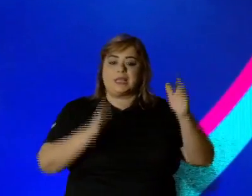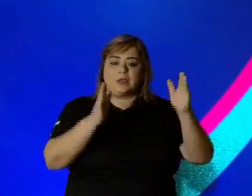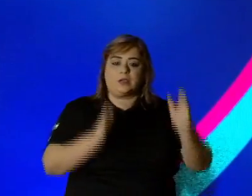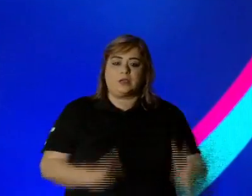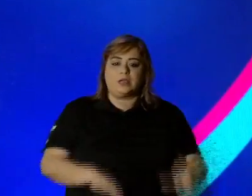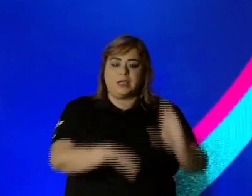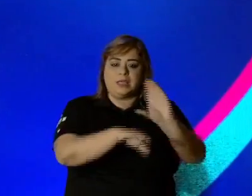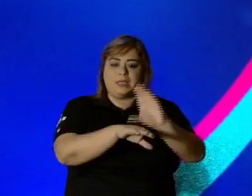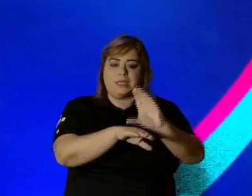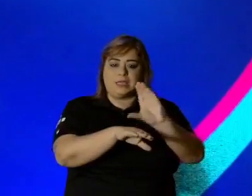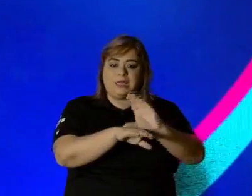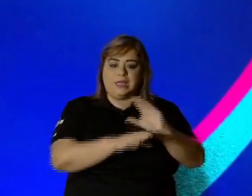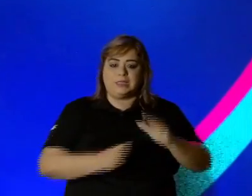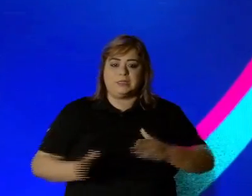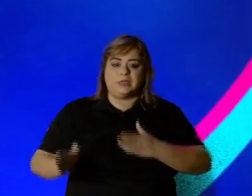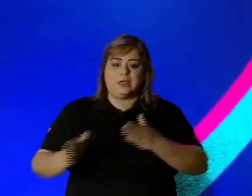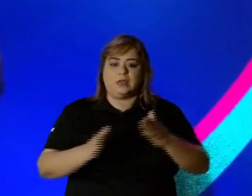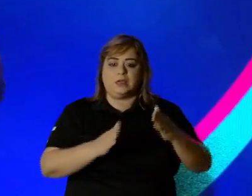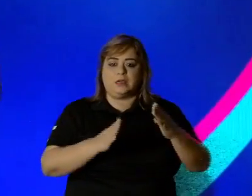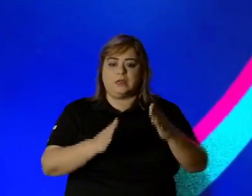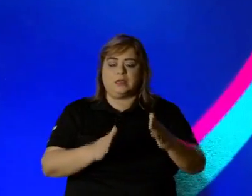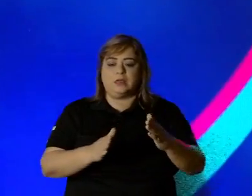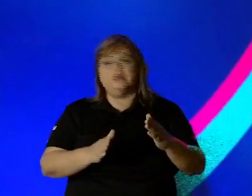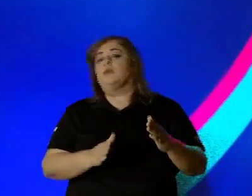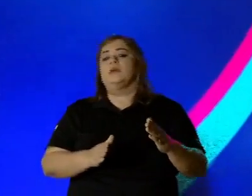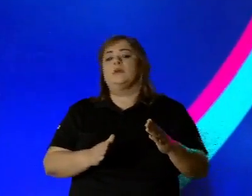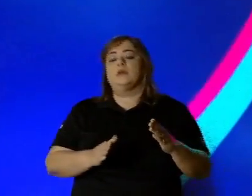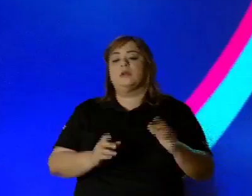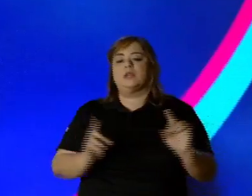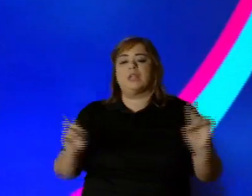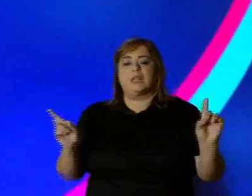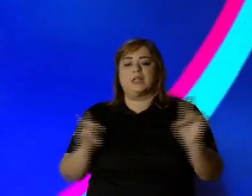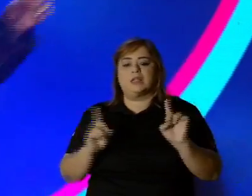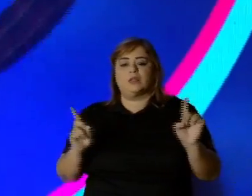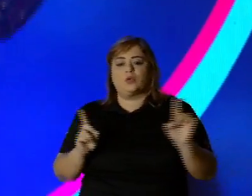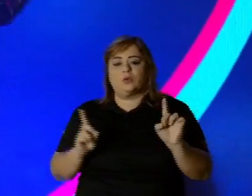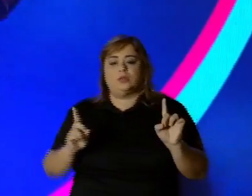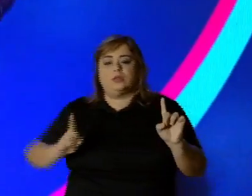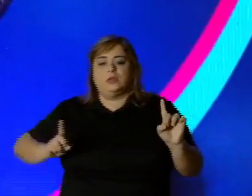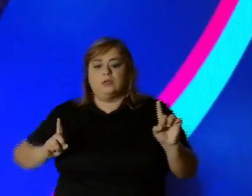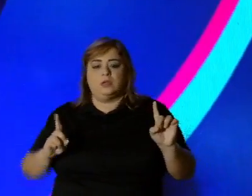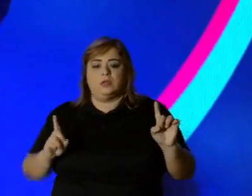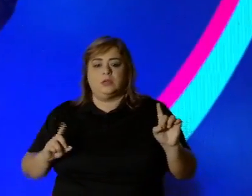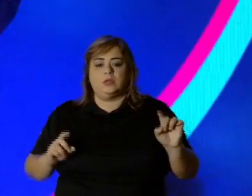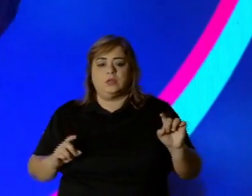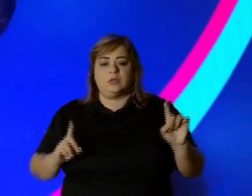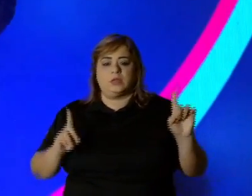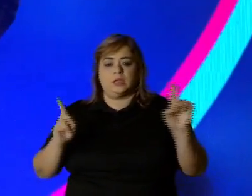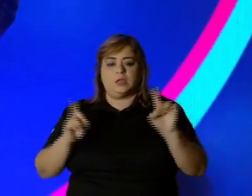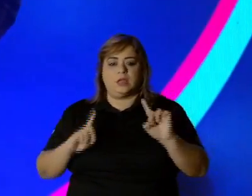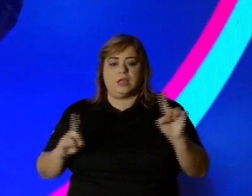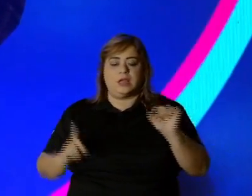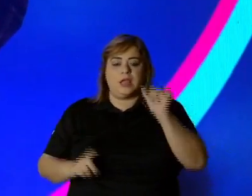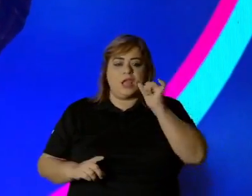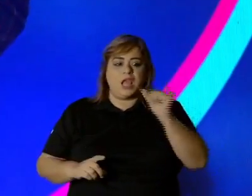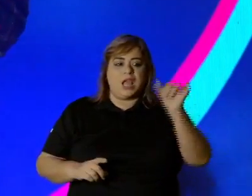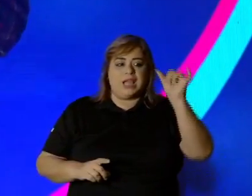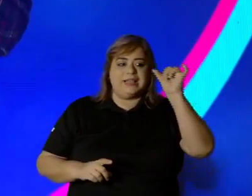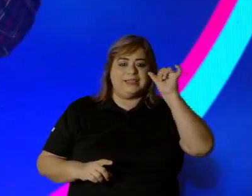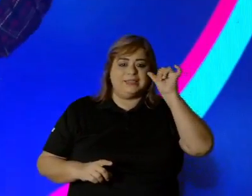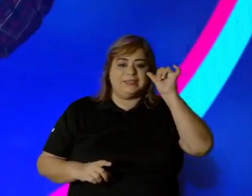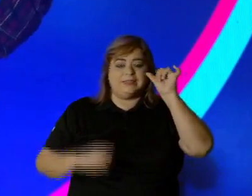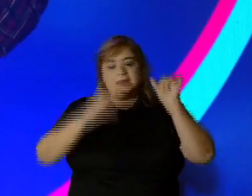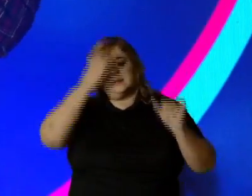iglesia nuestra en Juan. No sé si te comunicaste con ella, pero ayer la saludé, me retraté con ella.